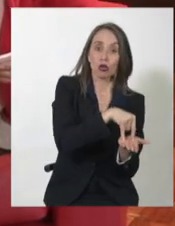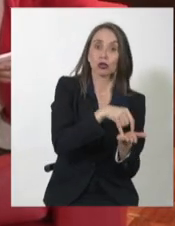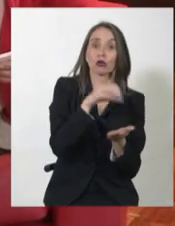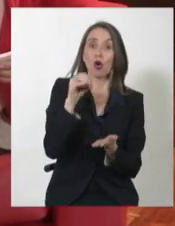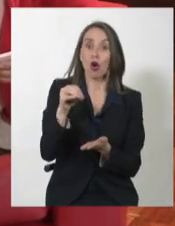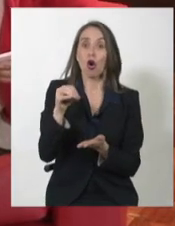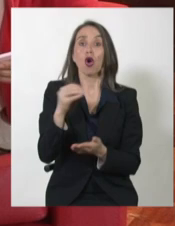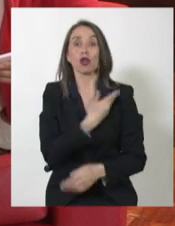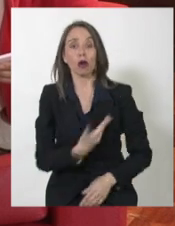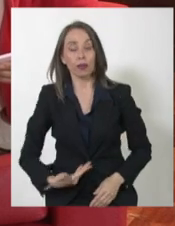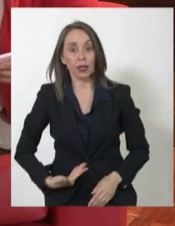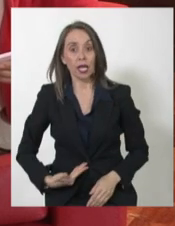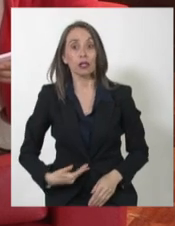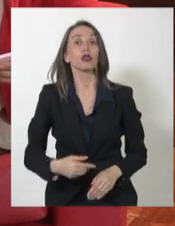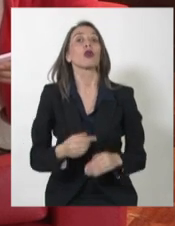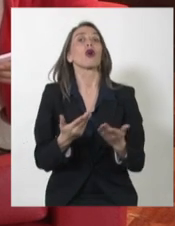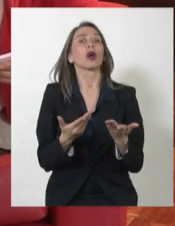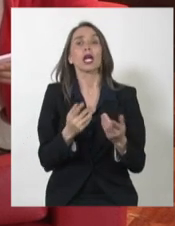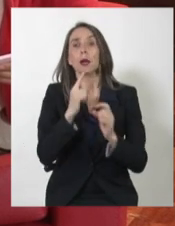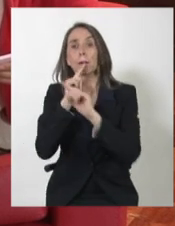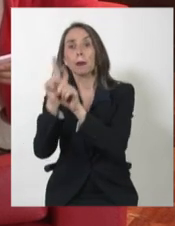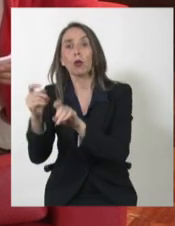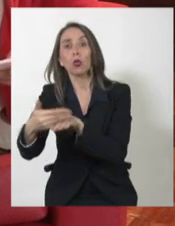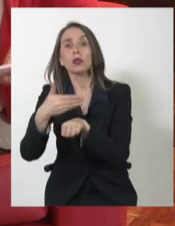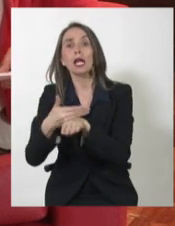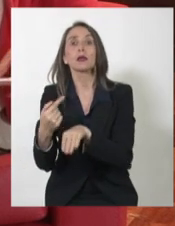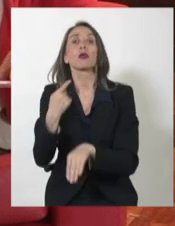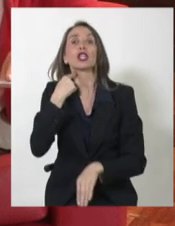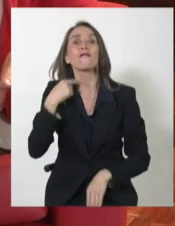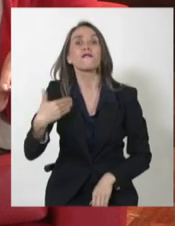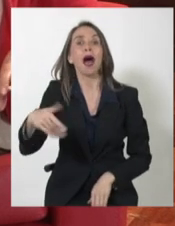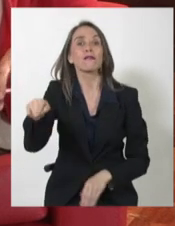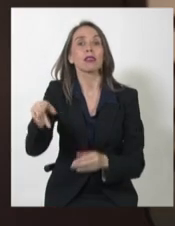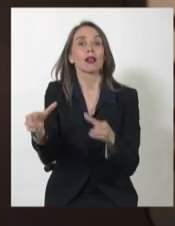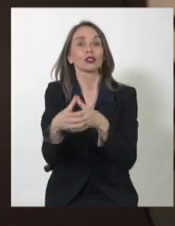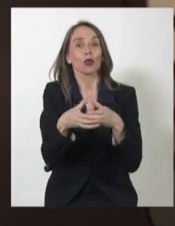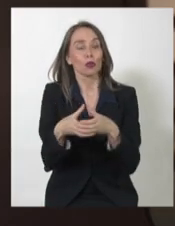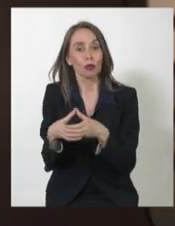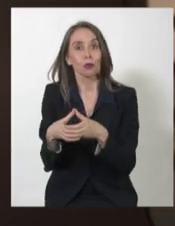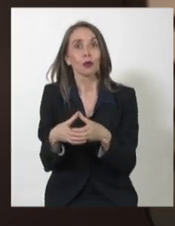los grupos. Estos grupos conforman el